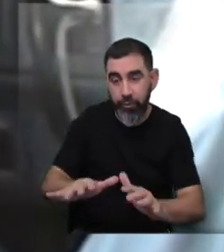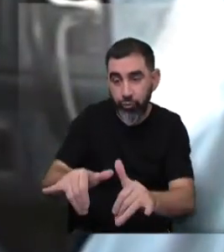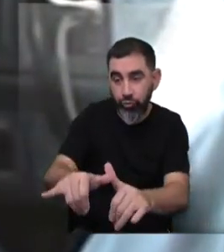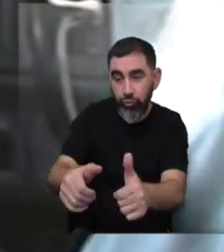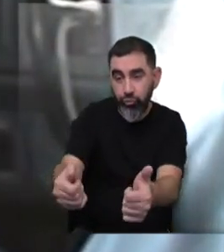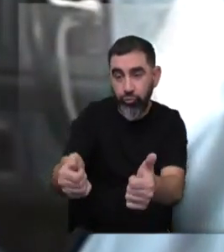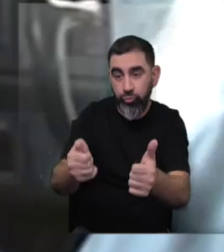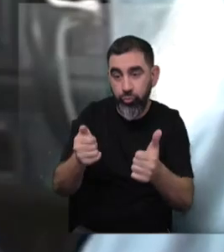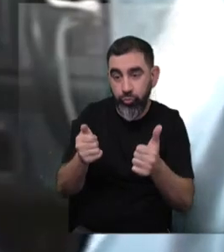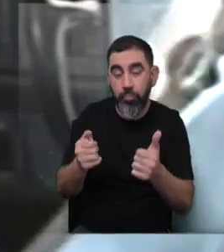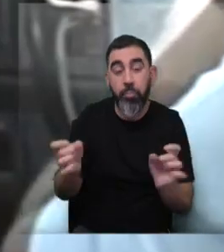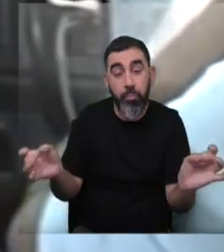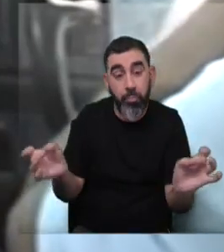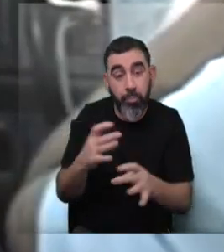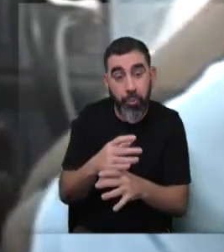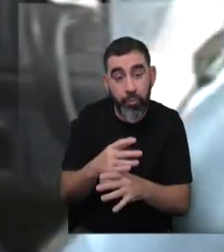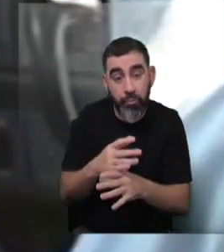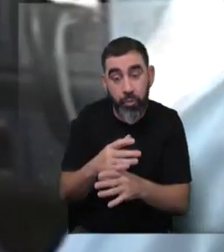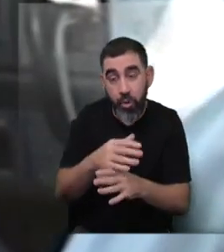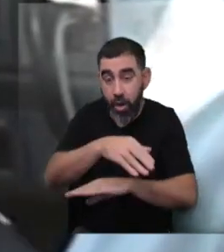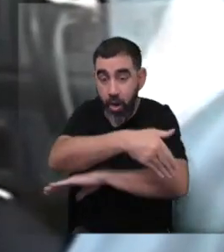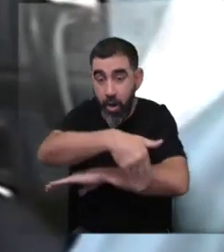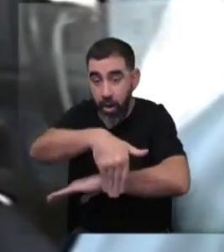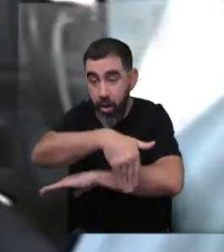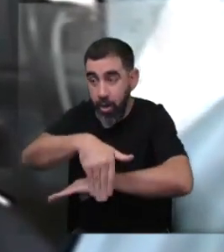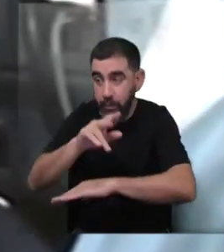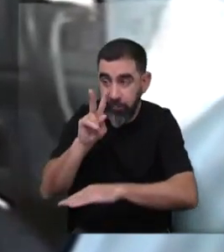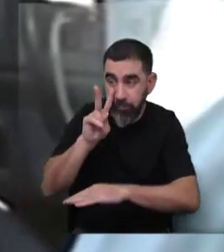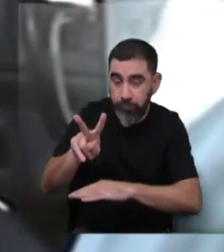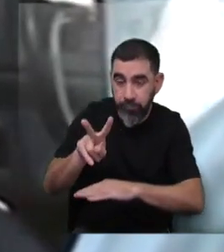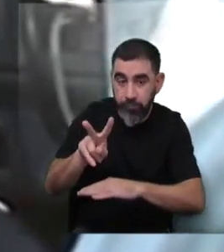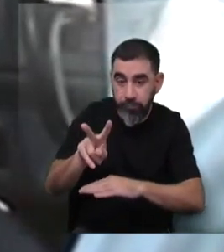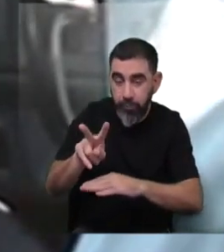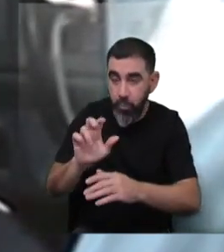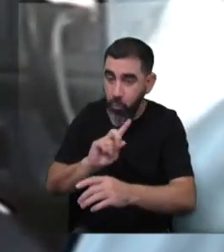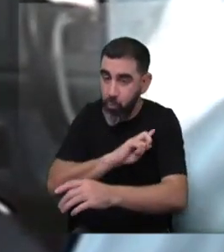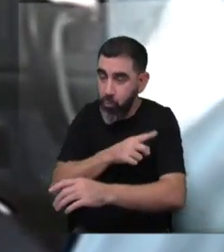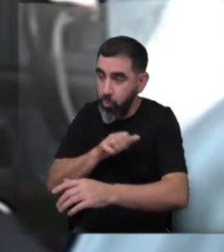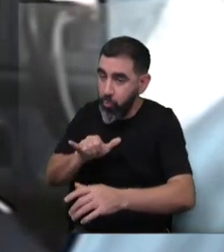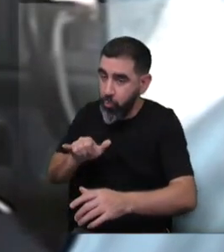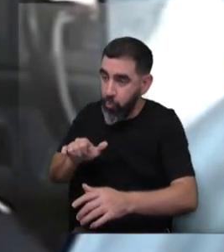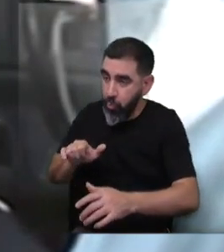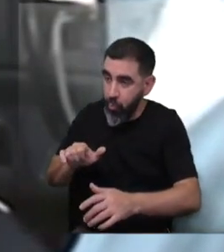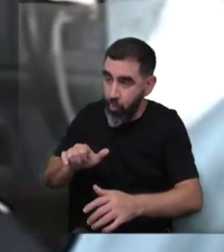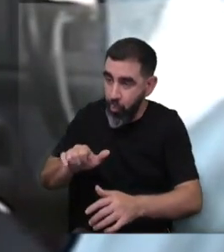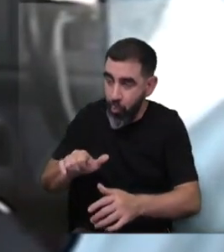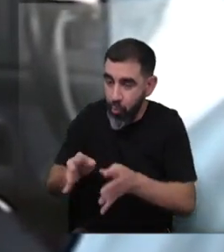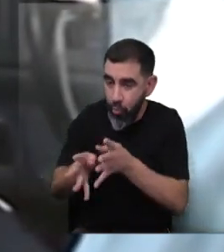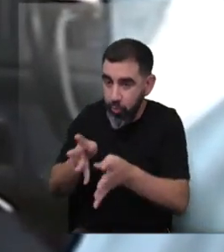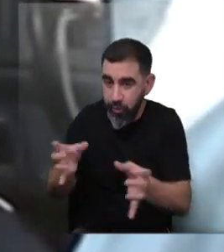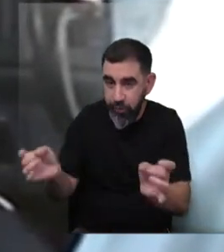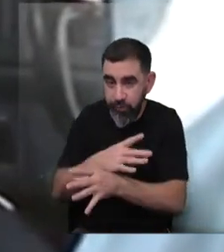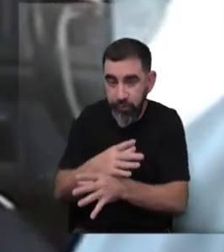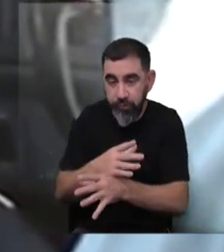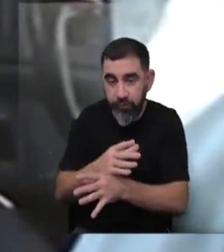y en cuanto estemos en la cabecera ya orientados con la pista, vamos a meter un poquito de potencia, comprobar que los motores estén ajustados, le damos al